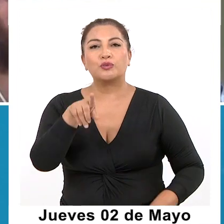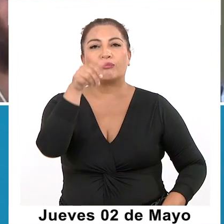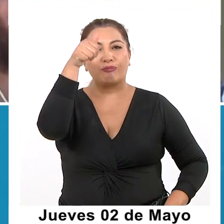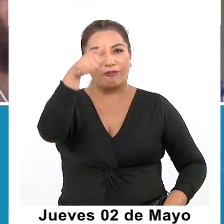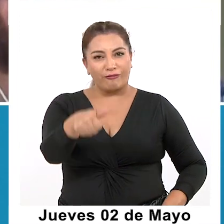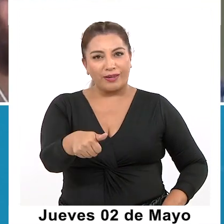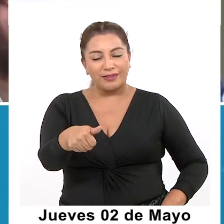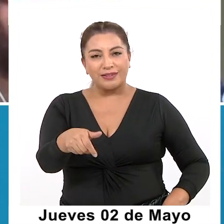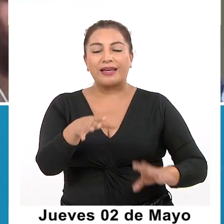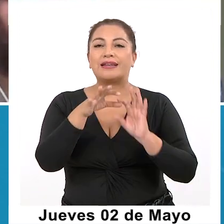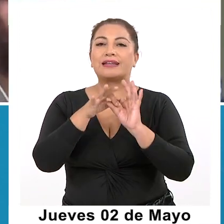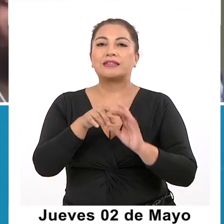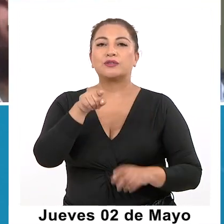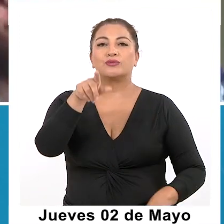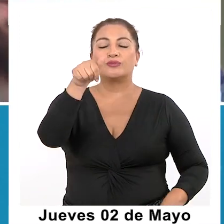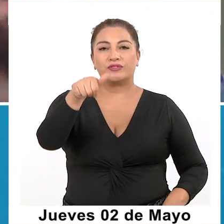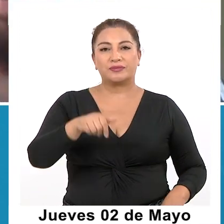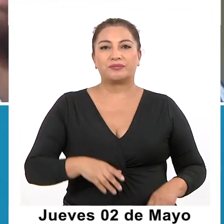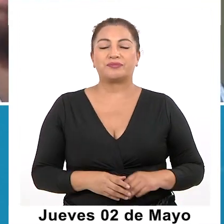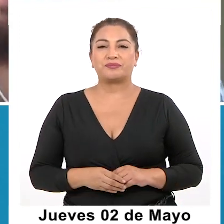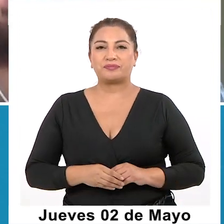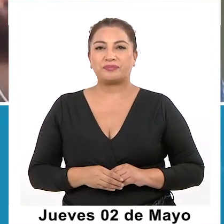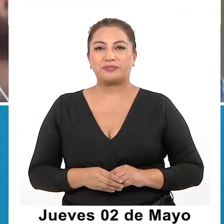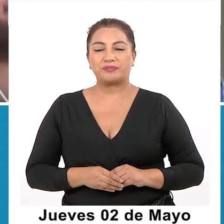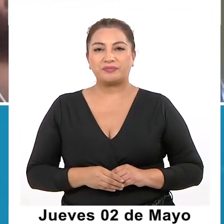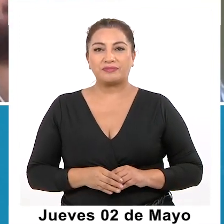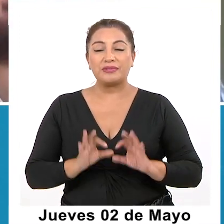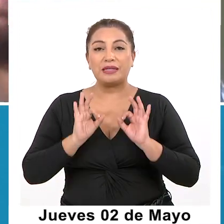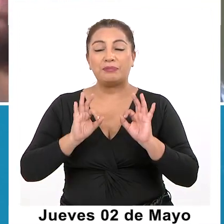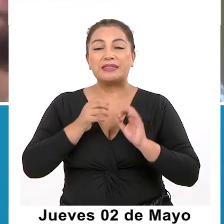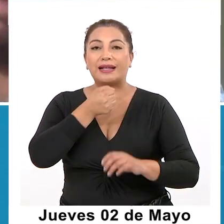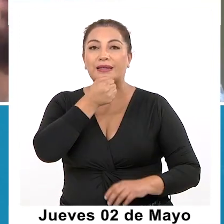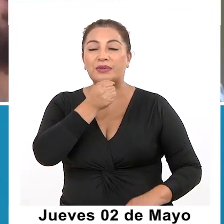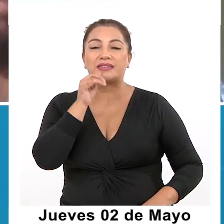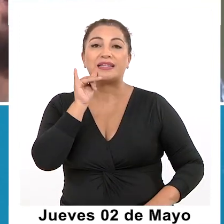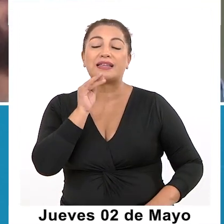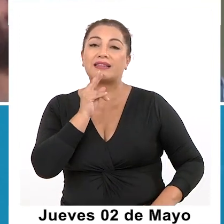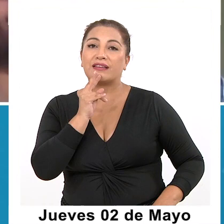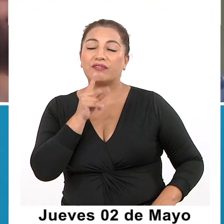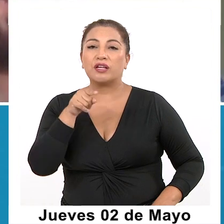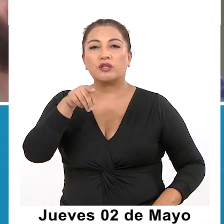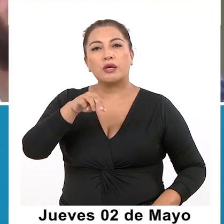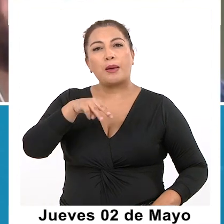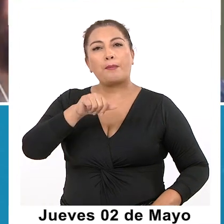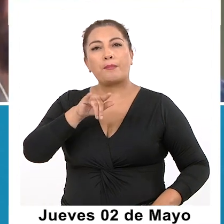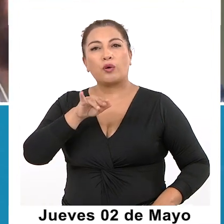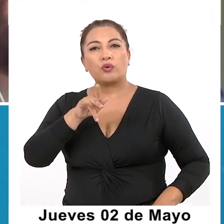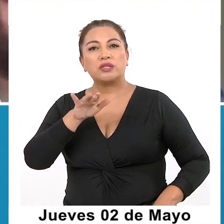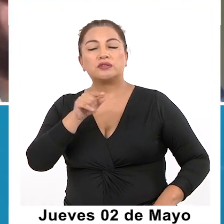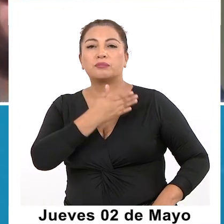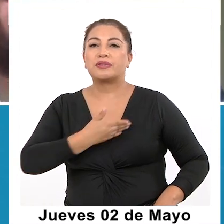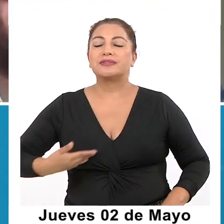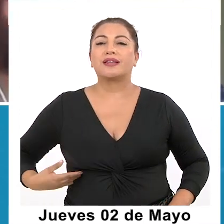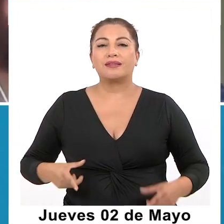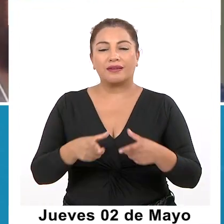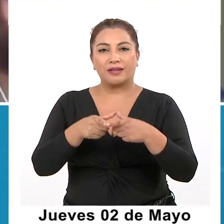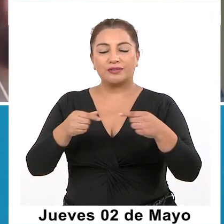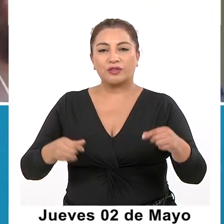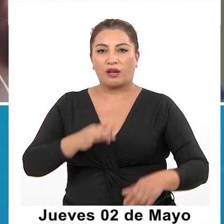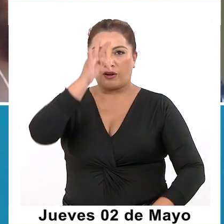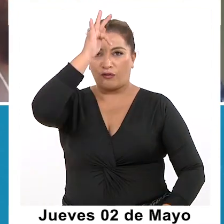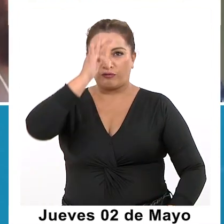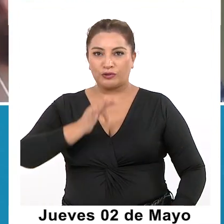muy bien muchas gracias Que esté muy bien Adiós igual especial de prensa en iquique televisión Mauricio sudre presidente Nacional de los